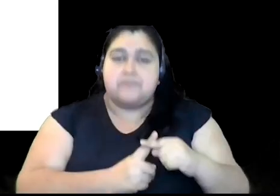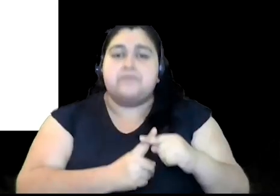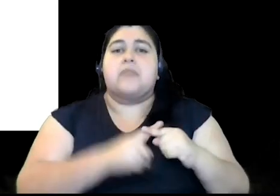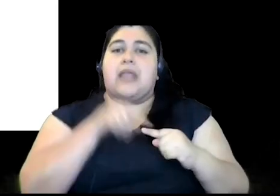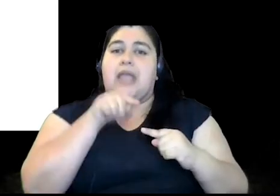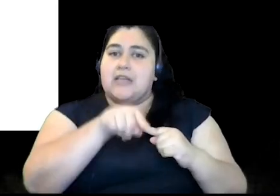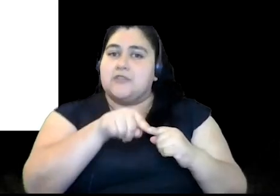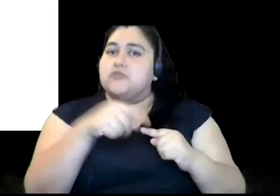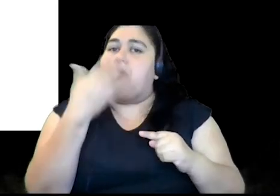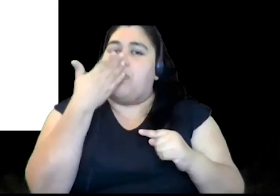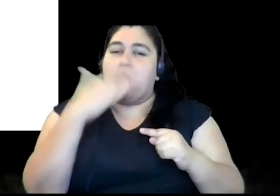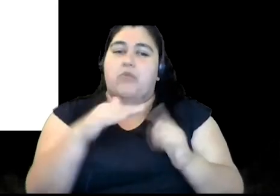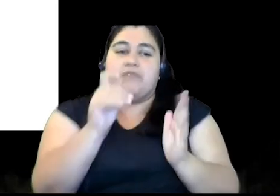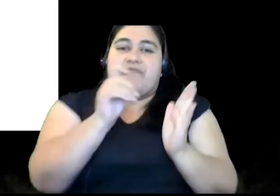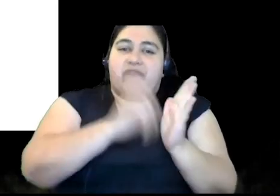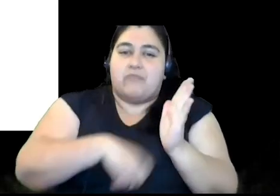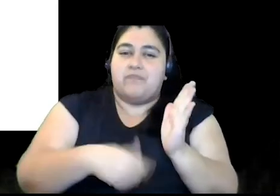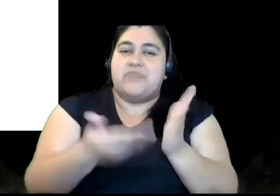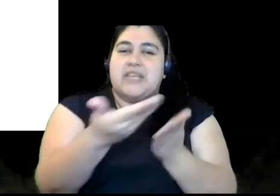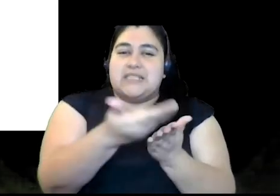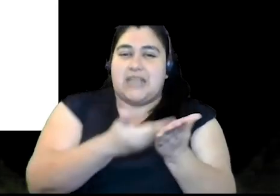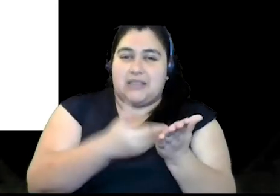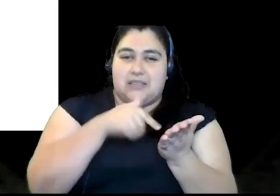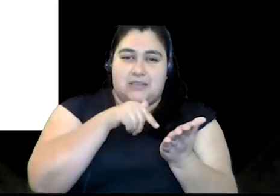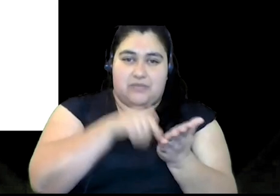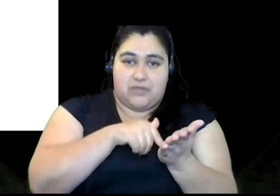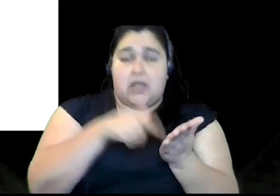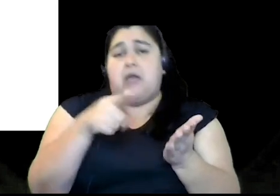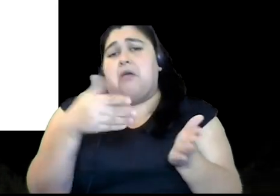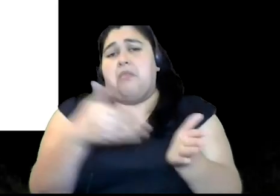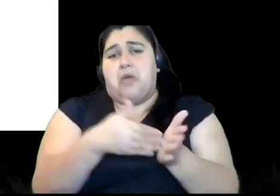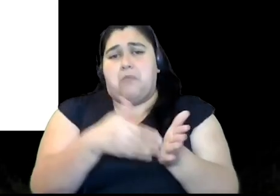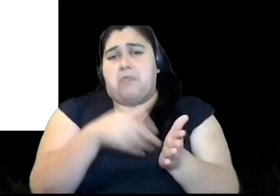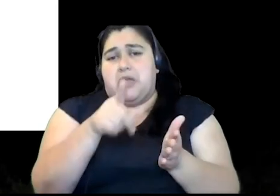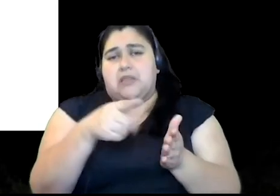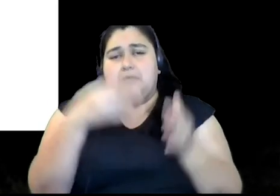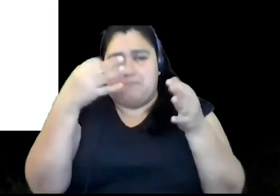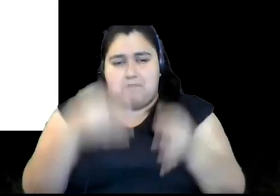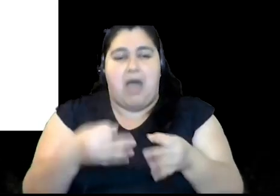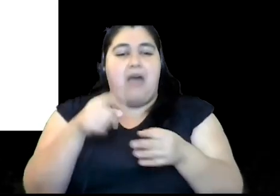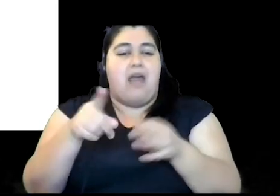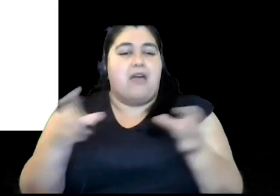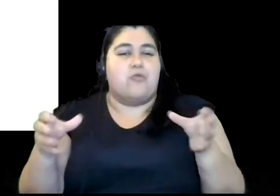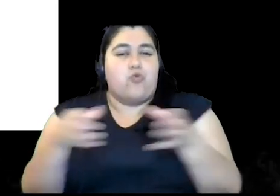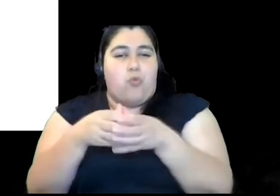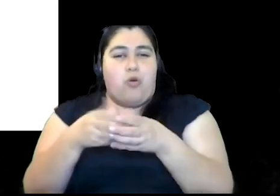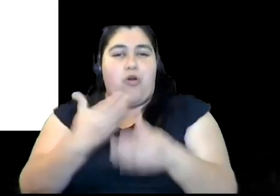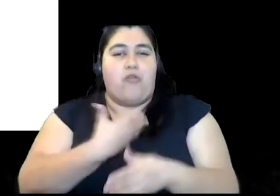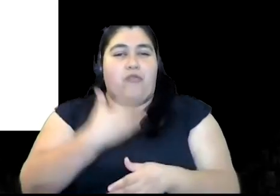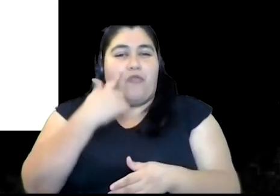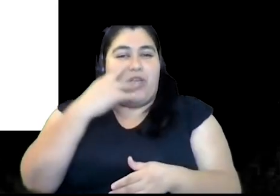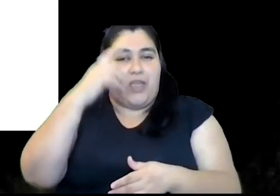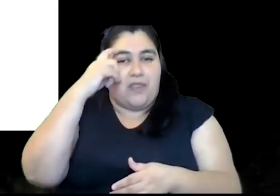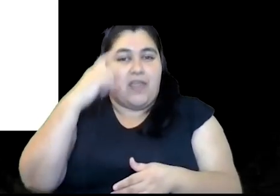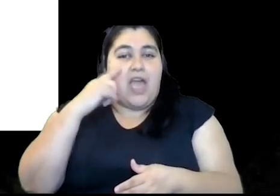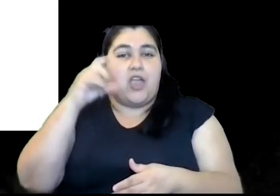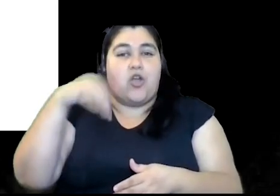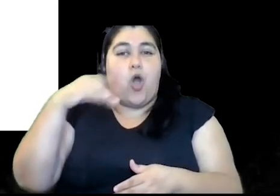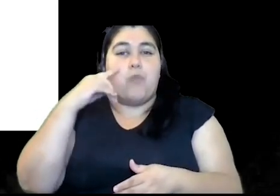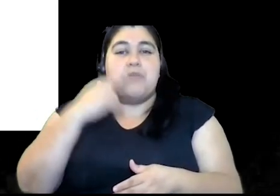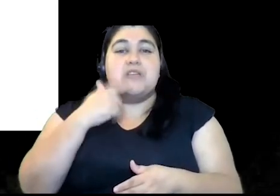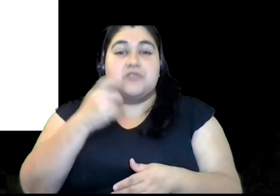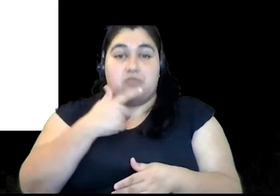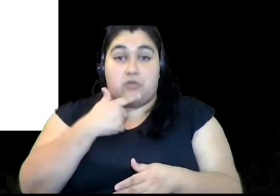se certifican. Esta opción también se da para los fideicomisos y les recuerdo que desde